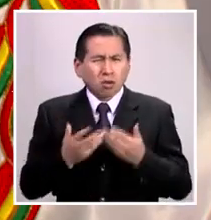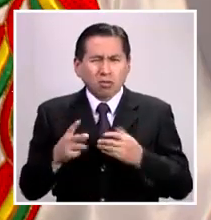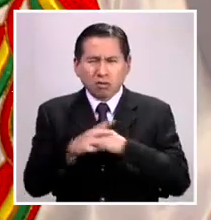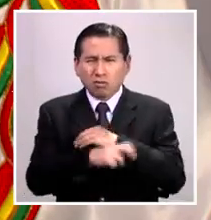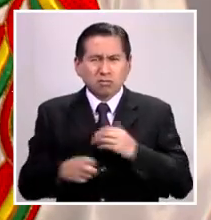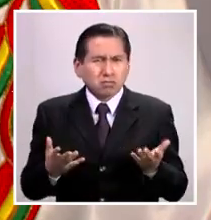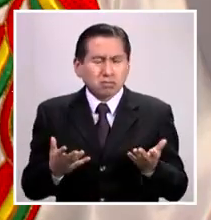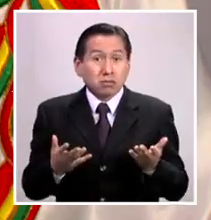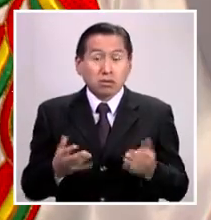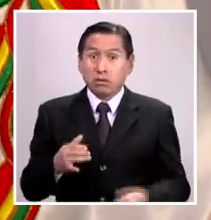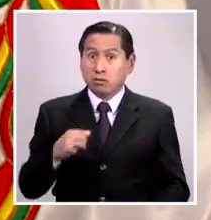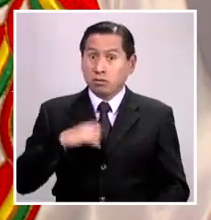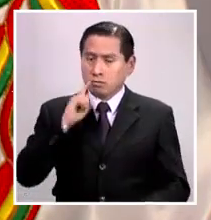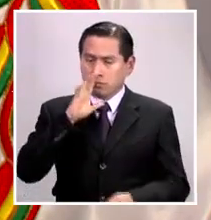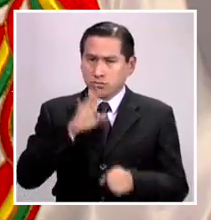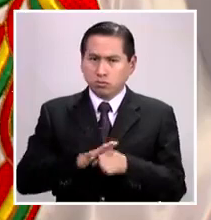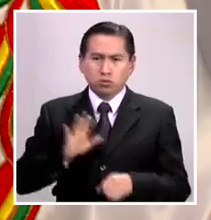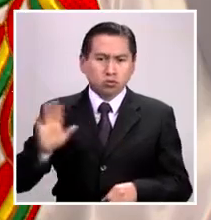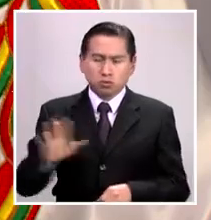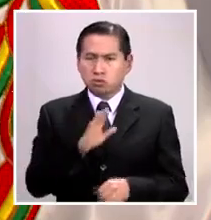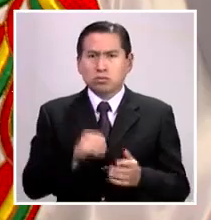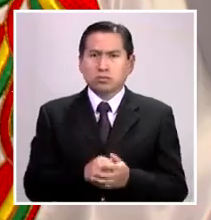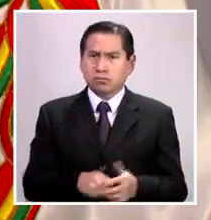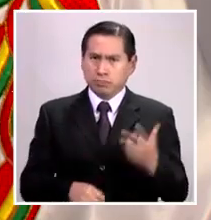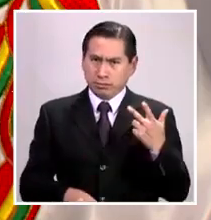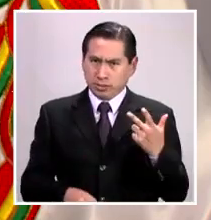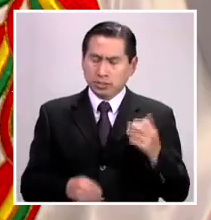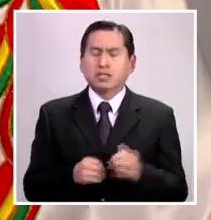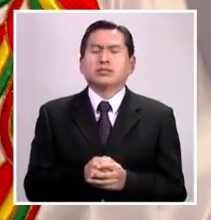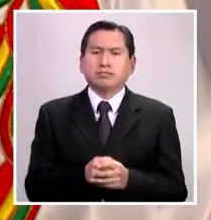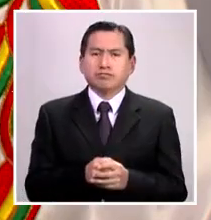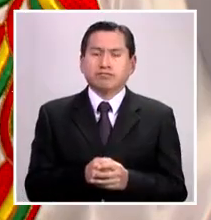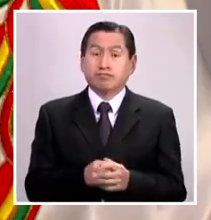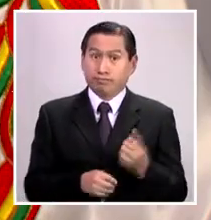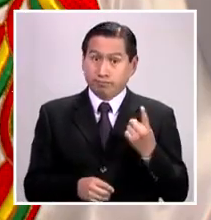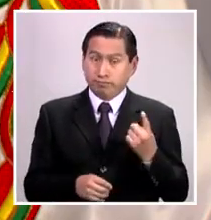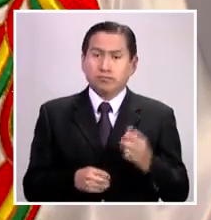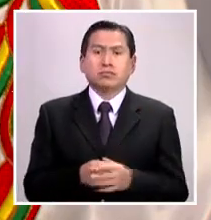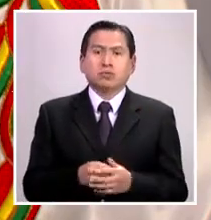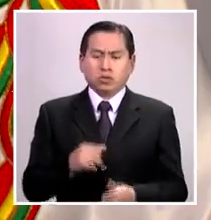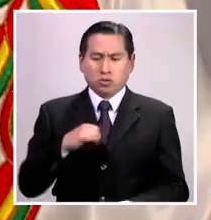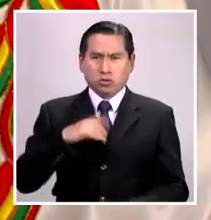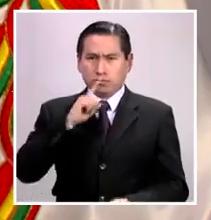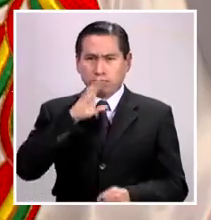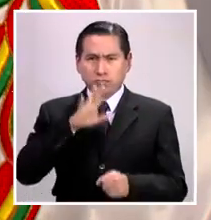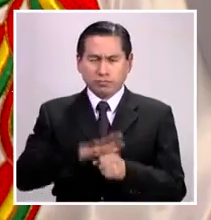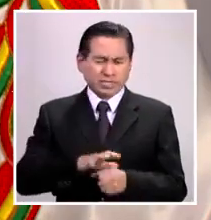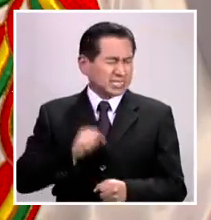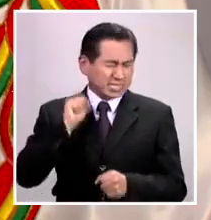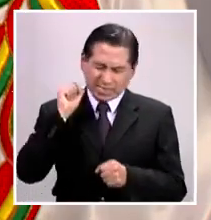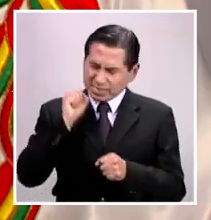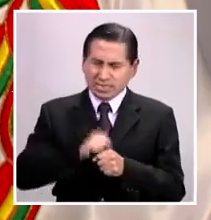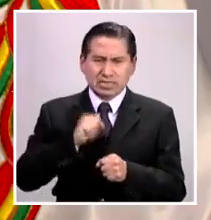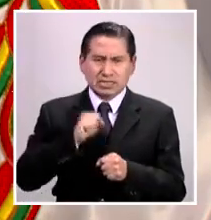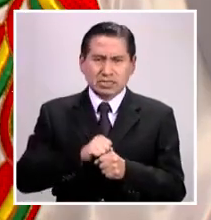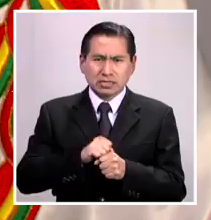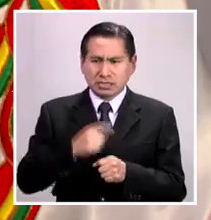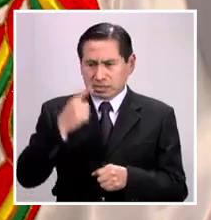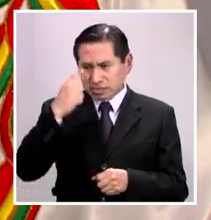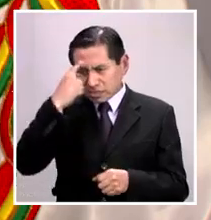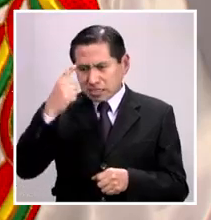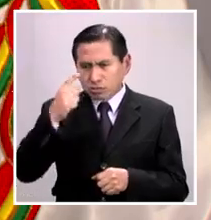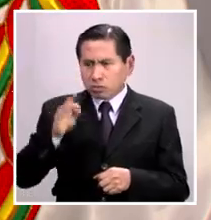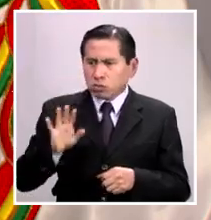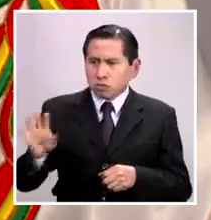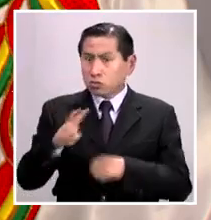quiero comprometerme ante ustedes a tres cosas una me comprometo a trabajar para que cada centavo